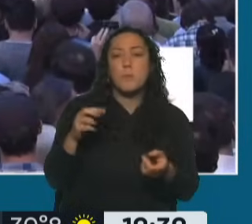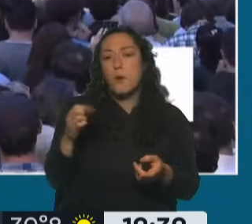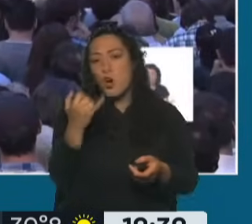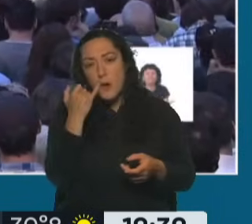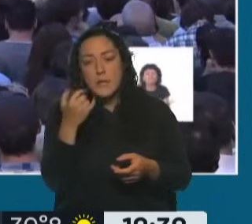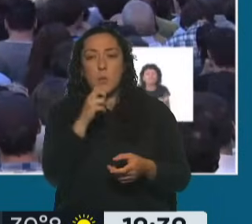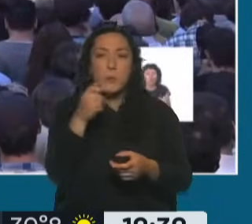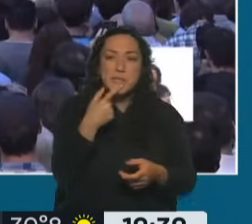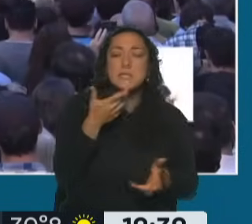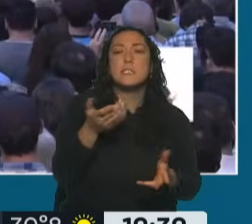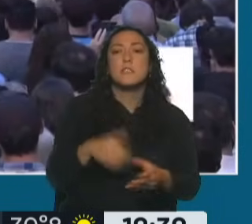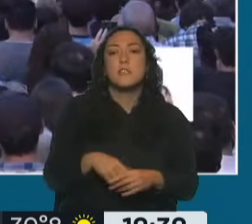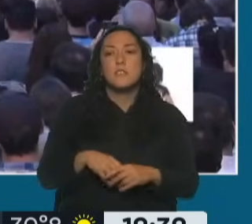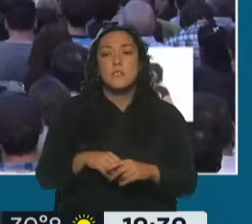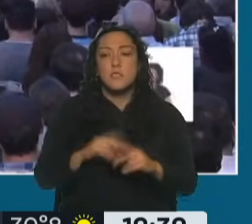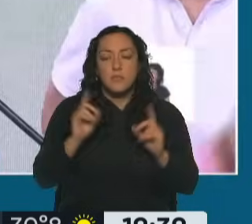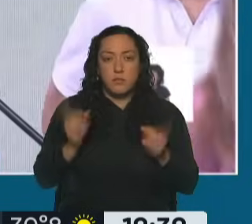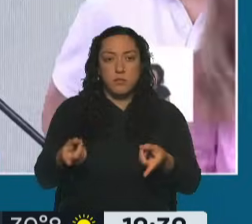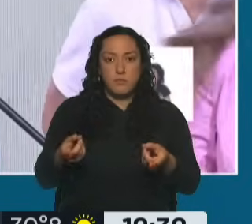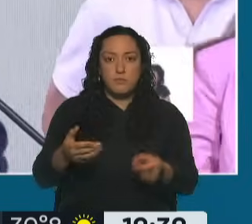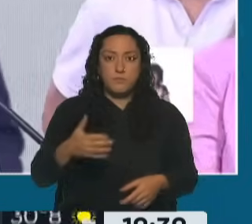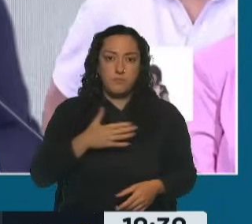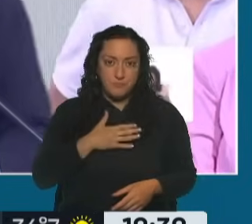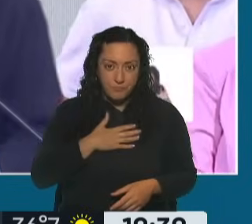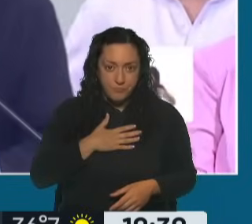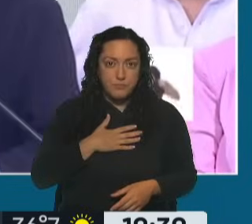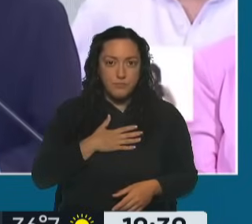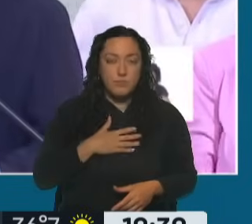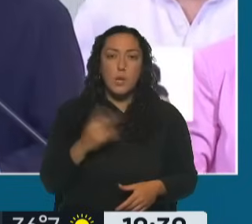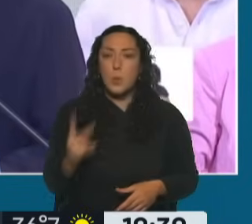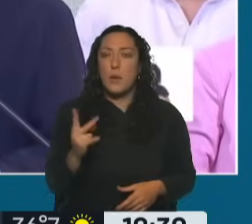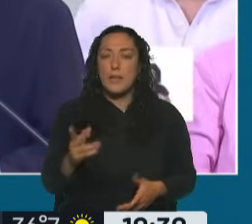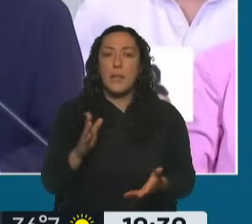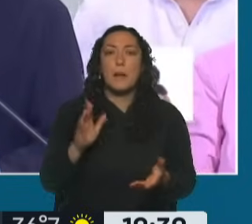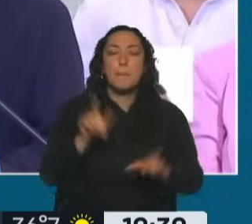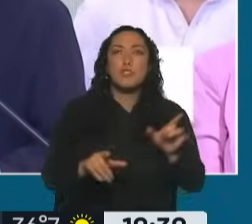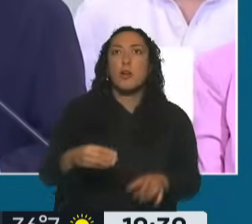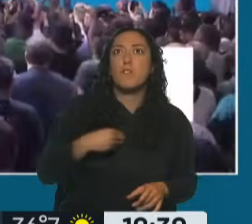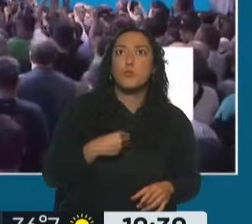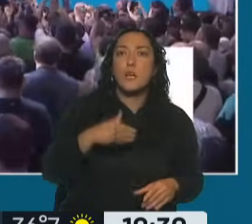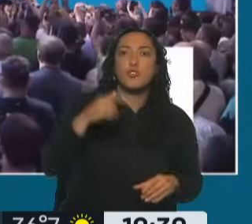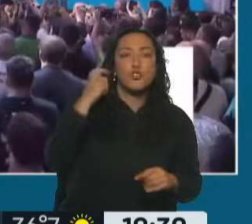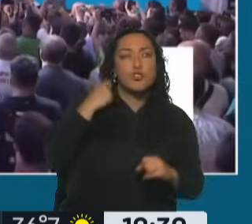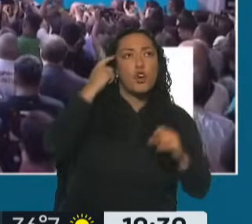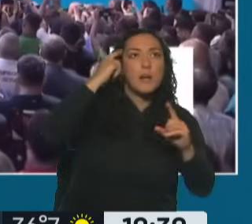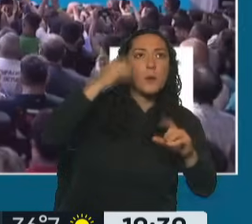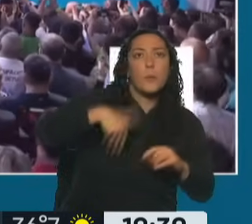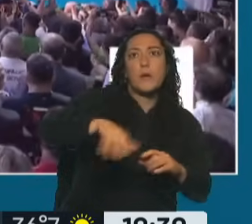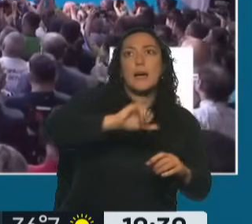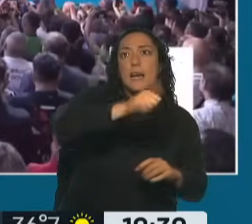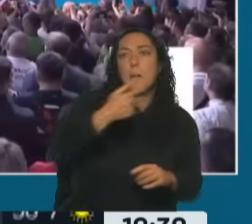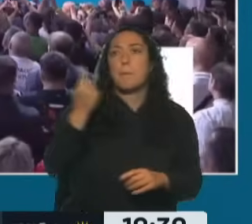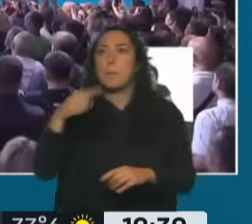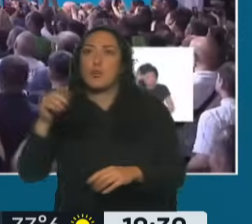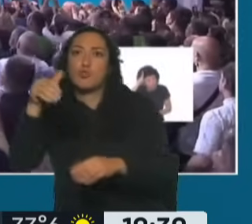de Luis, y también la propia, la dualidad en la voluntad. Yo creo que, pero yo